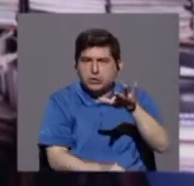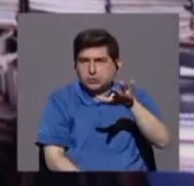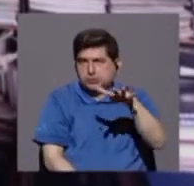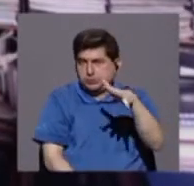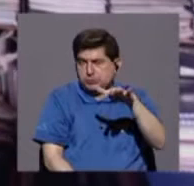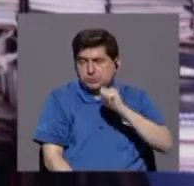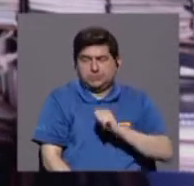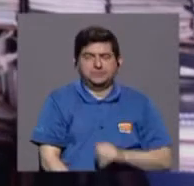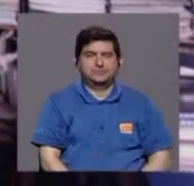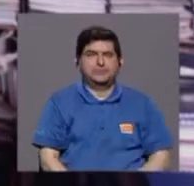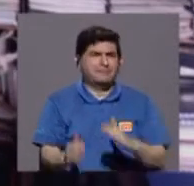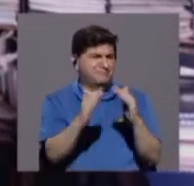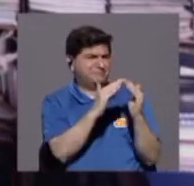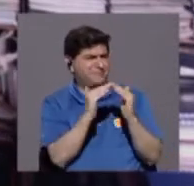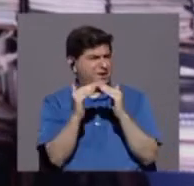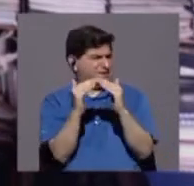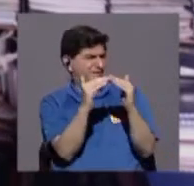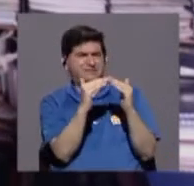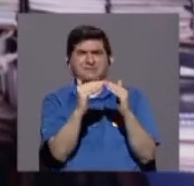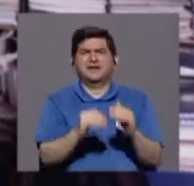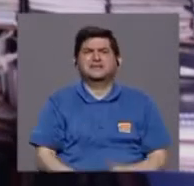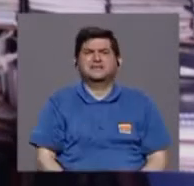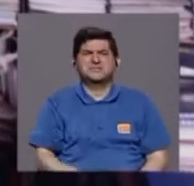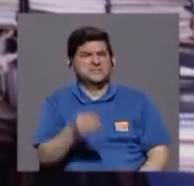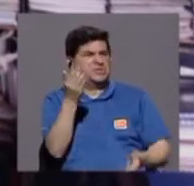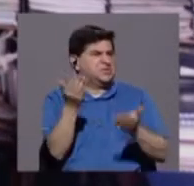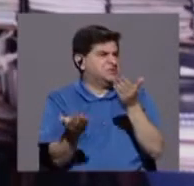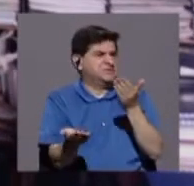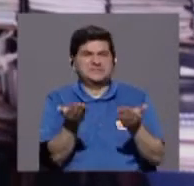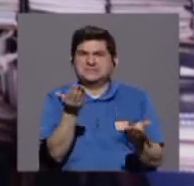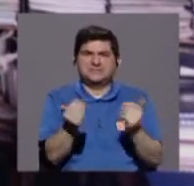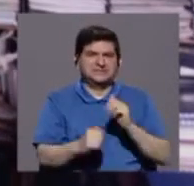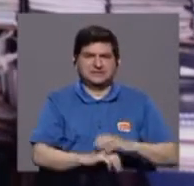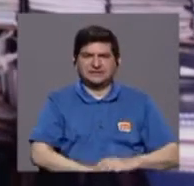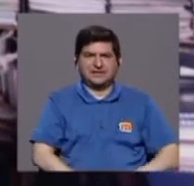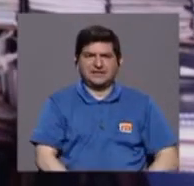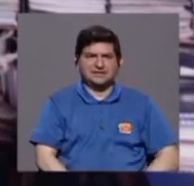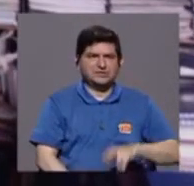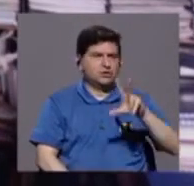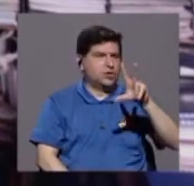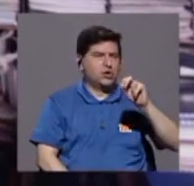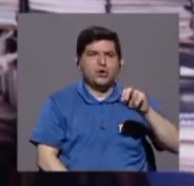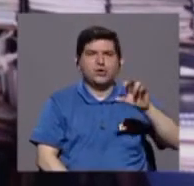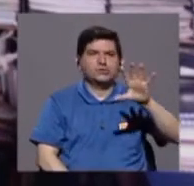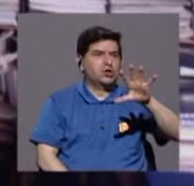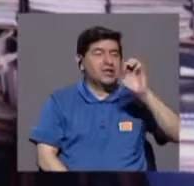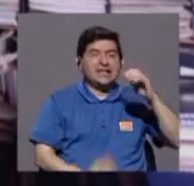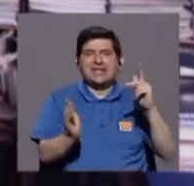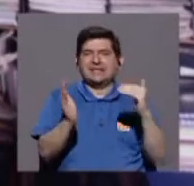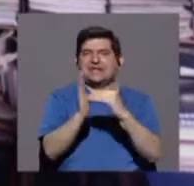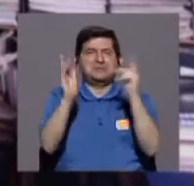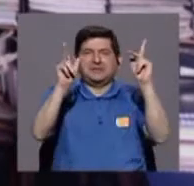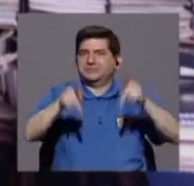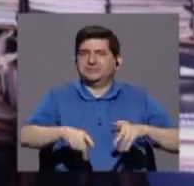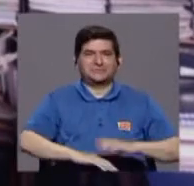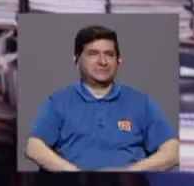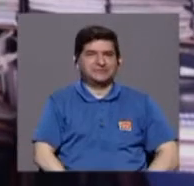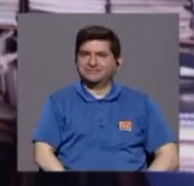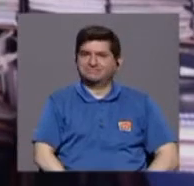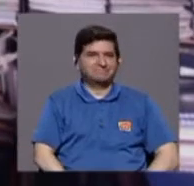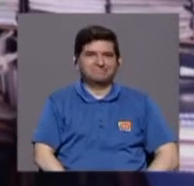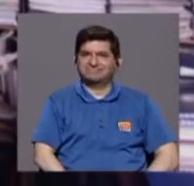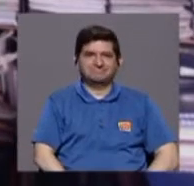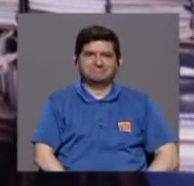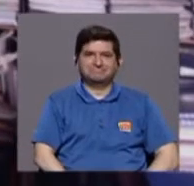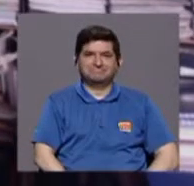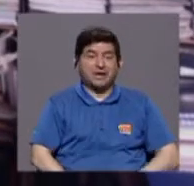años, la población todavía no llega a los 500.000 habitantes.